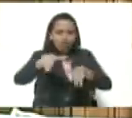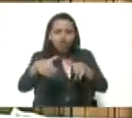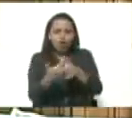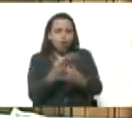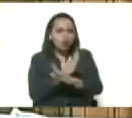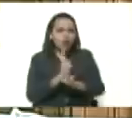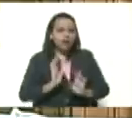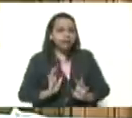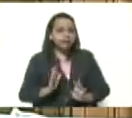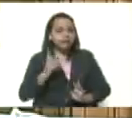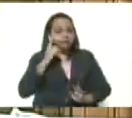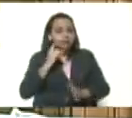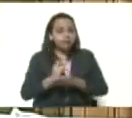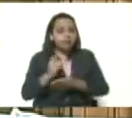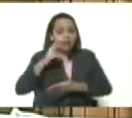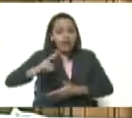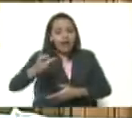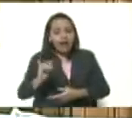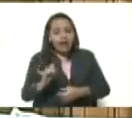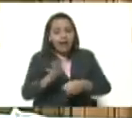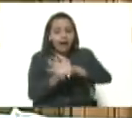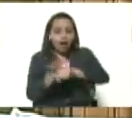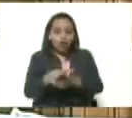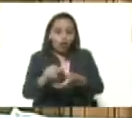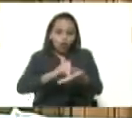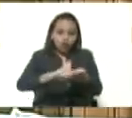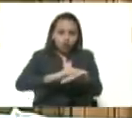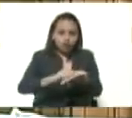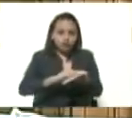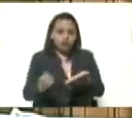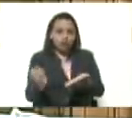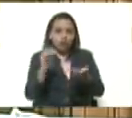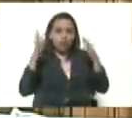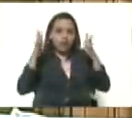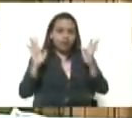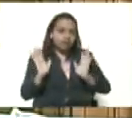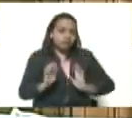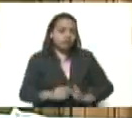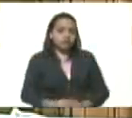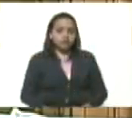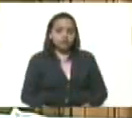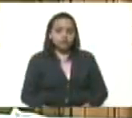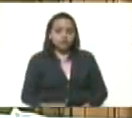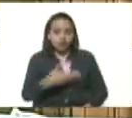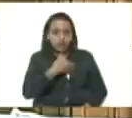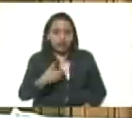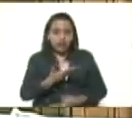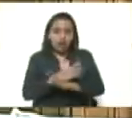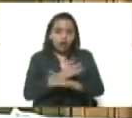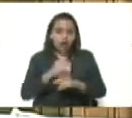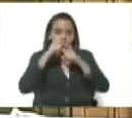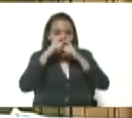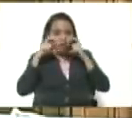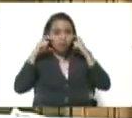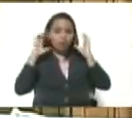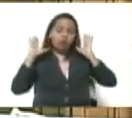Bueno, habrá que ver si le echan alcohol al dominó y se echan alcohol en las manos. Los que quieran jugar con su tapabocas, ¿será?